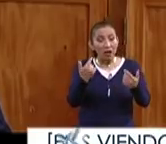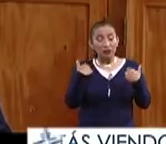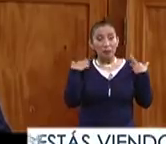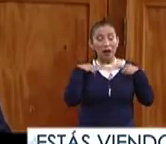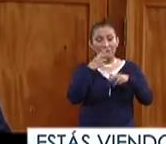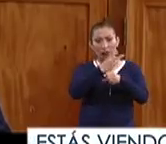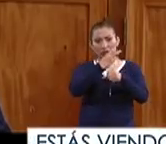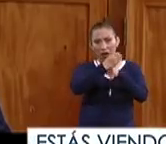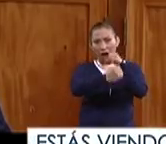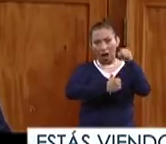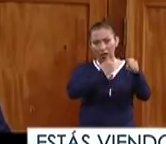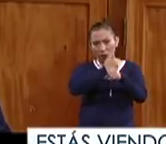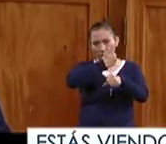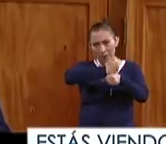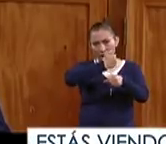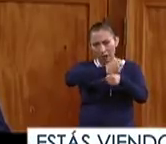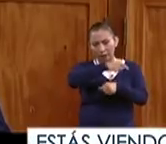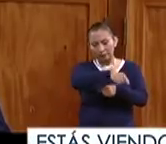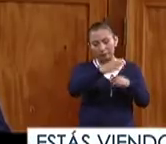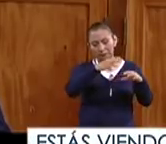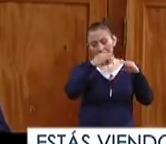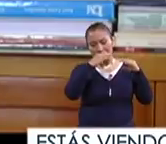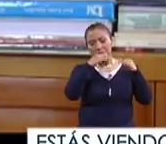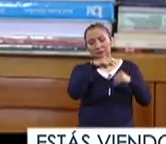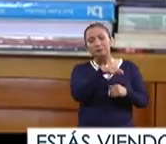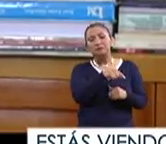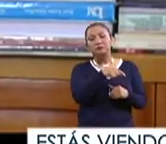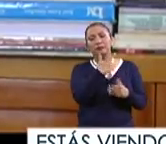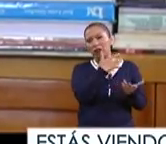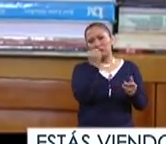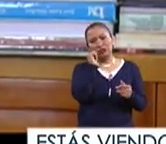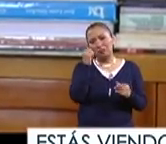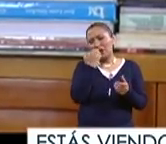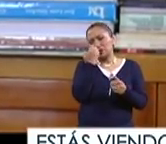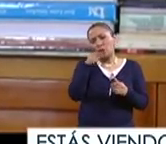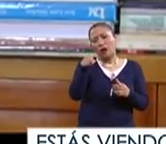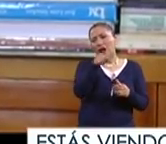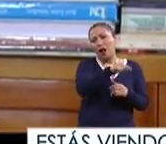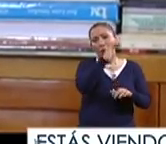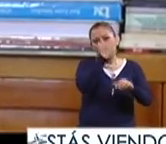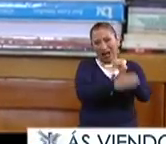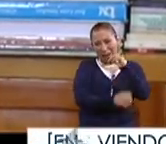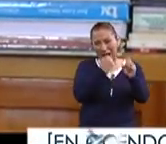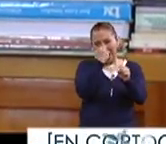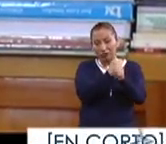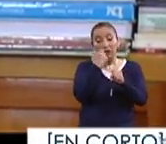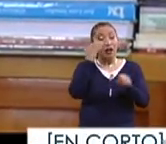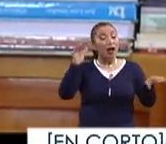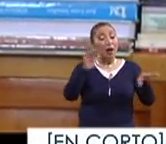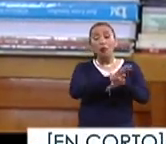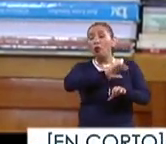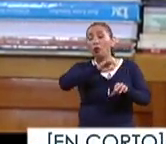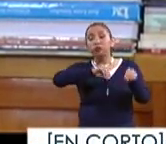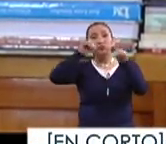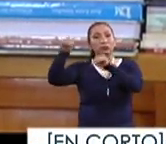profesor de tercer año de primaria. Y como en todas las escuelas, al siguiente año lo quieren cambiar.